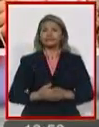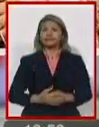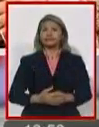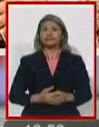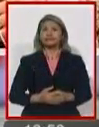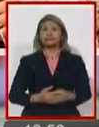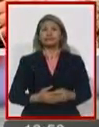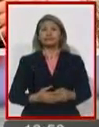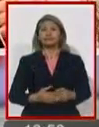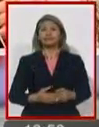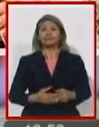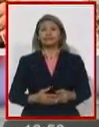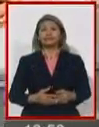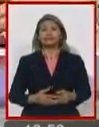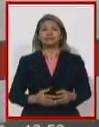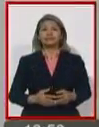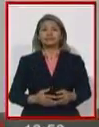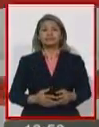favor.